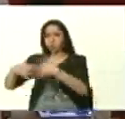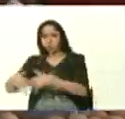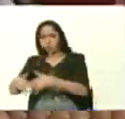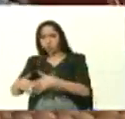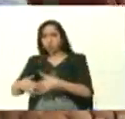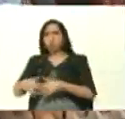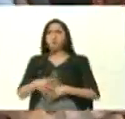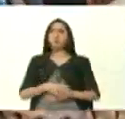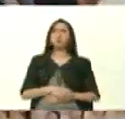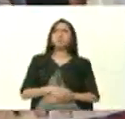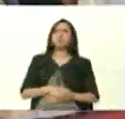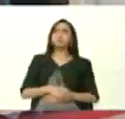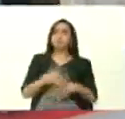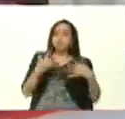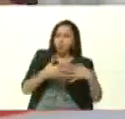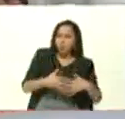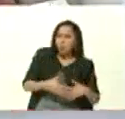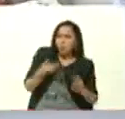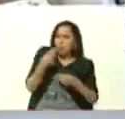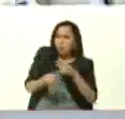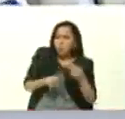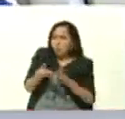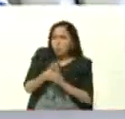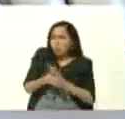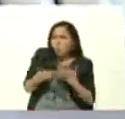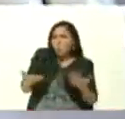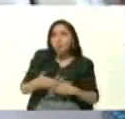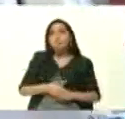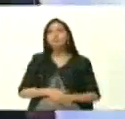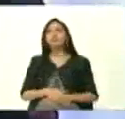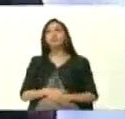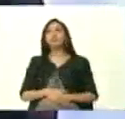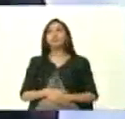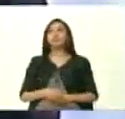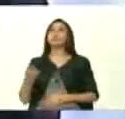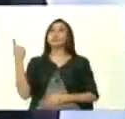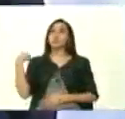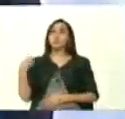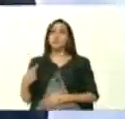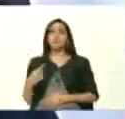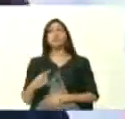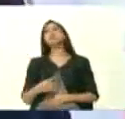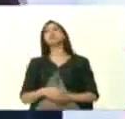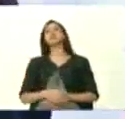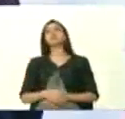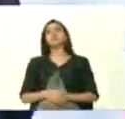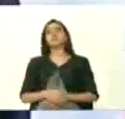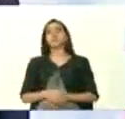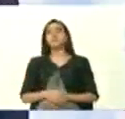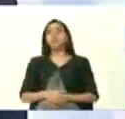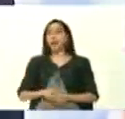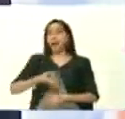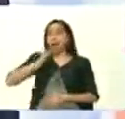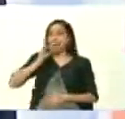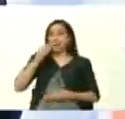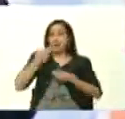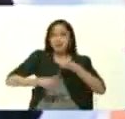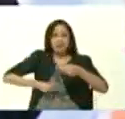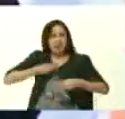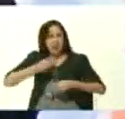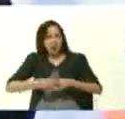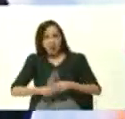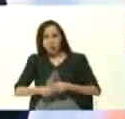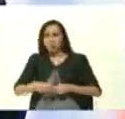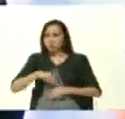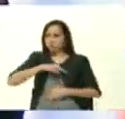Cordagro. Cordagro es una corporación que tiene una planta torrefactora de café. Estamos